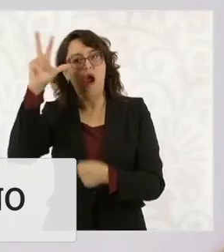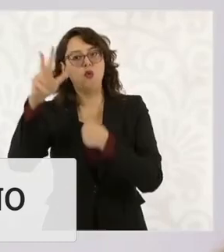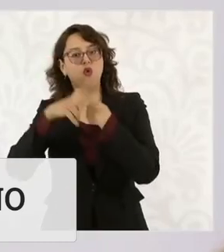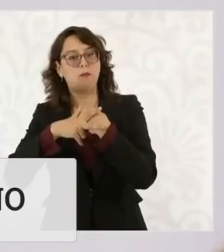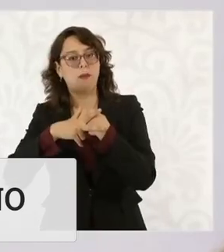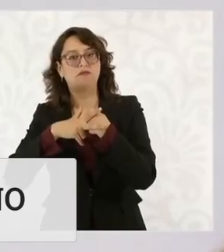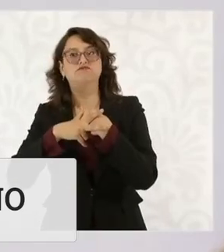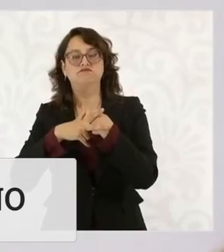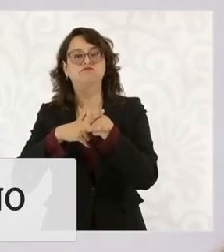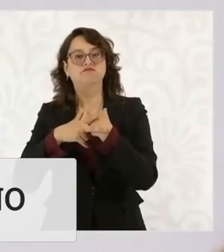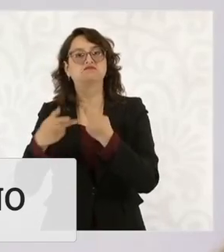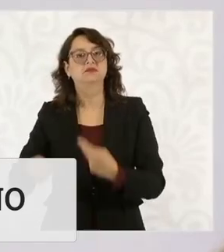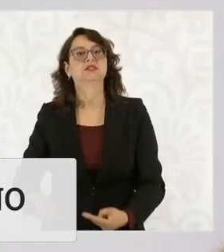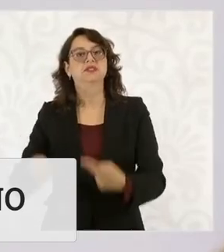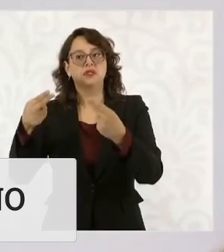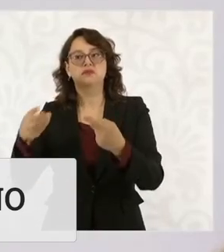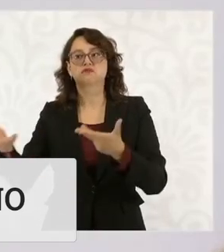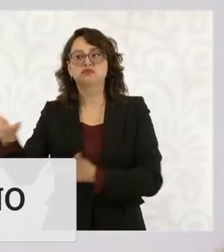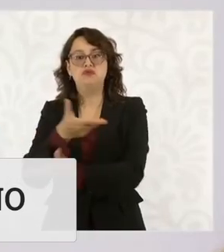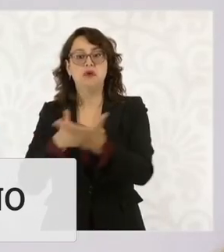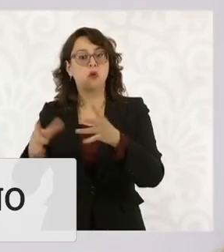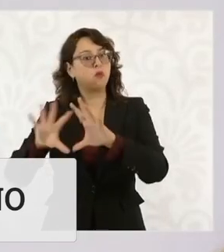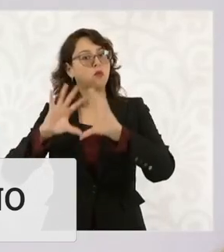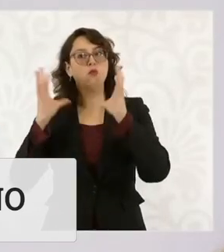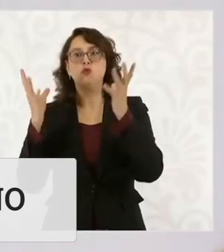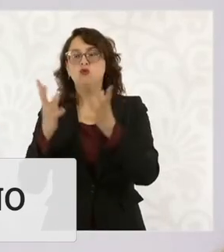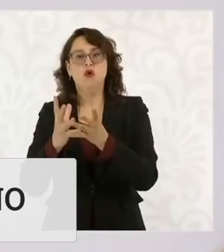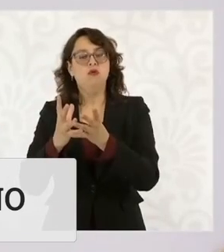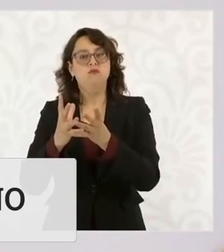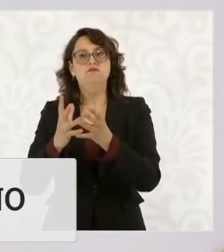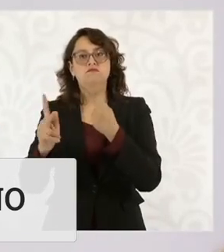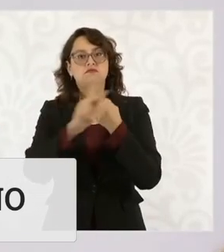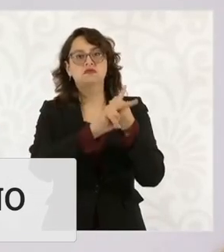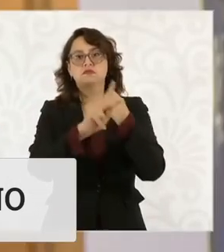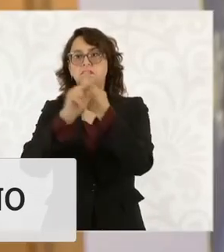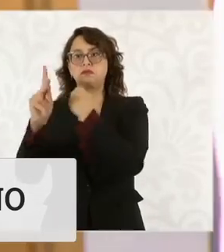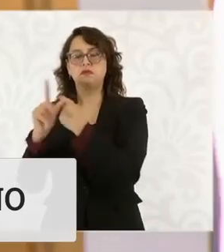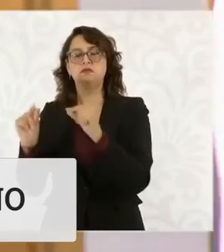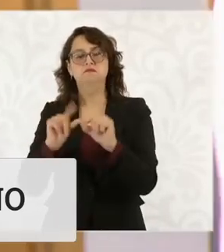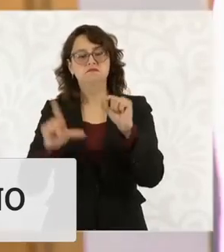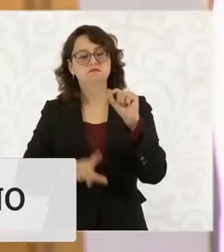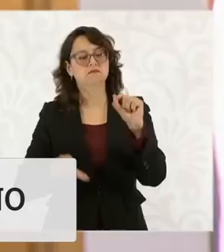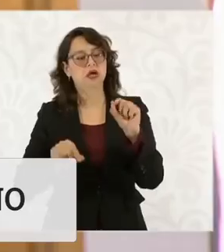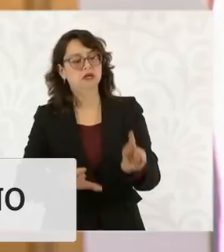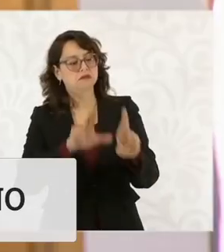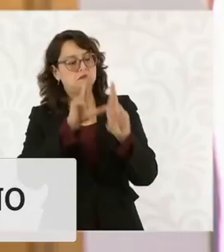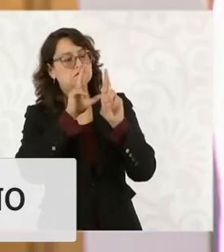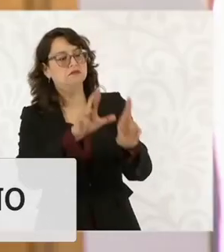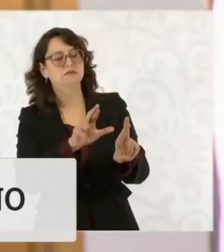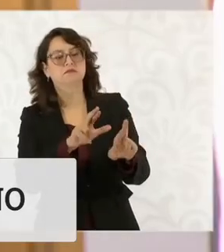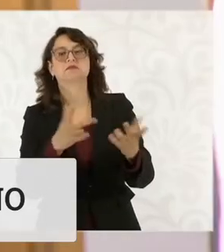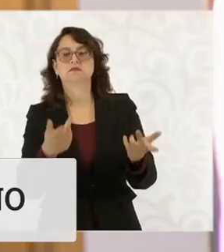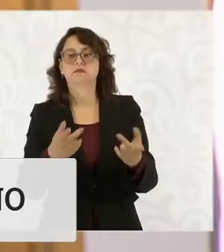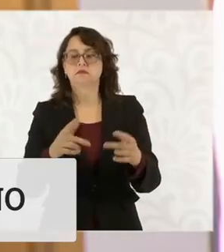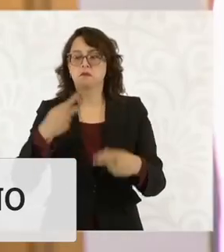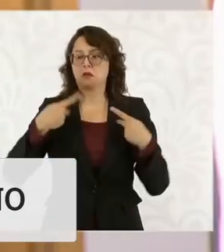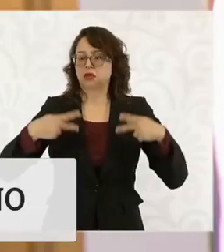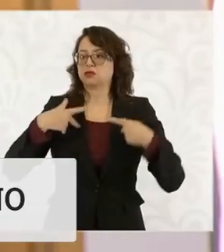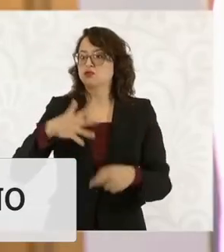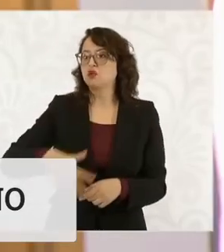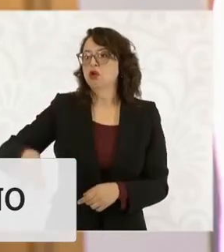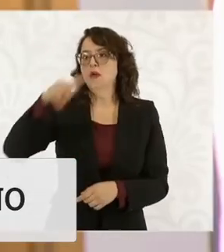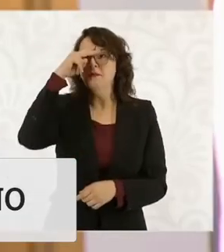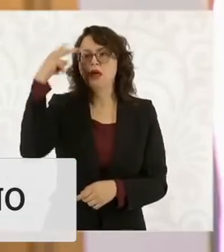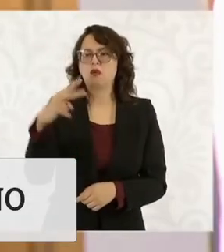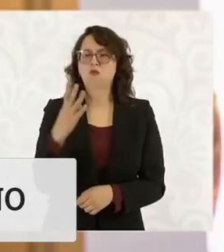Europea. México es respetado en el mundo entero. Se sabe que nuestro pueblo es noble, generoso